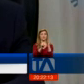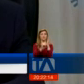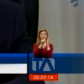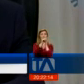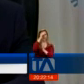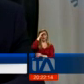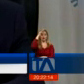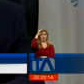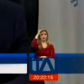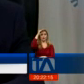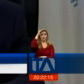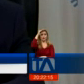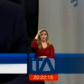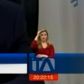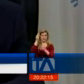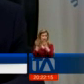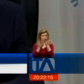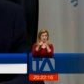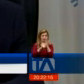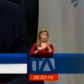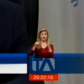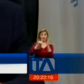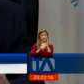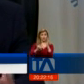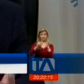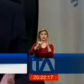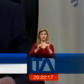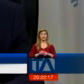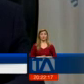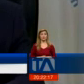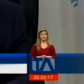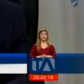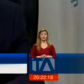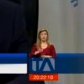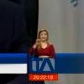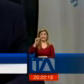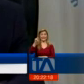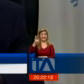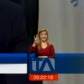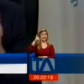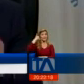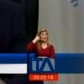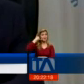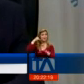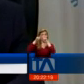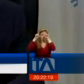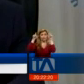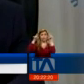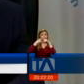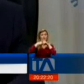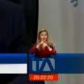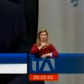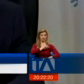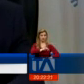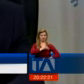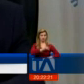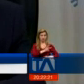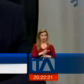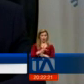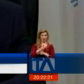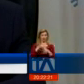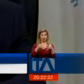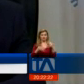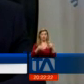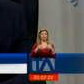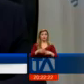del Interior, Servicio de Rentas Internas, la CNT, varios GATS, Consejo de la